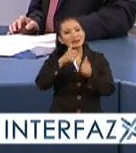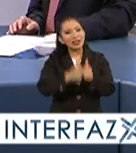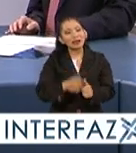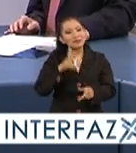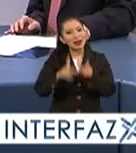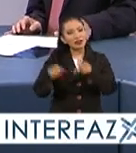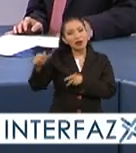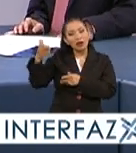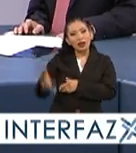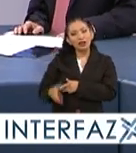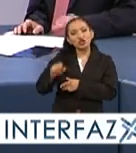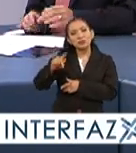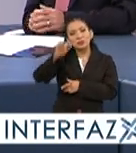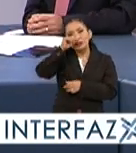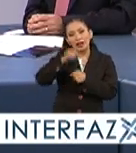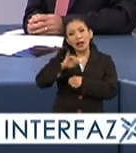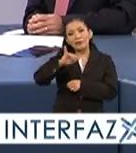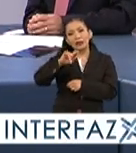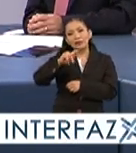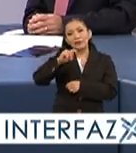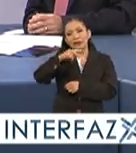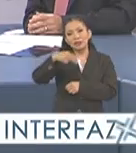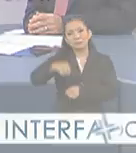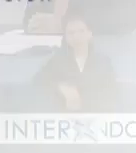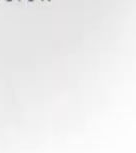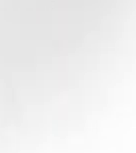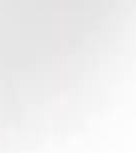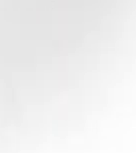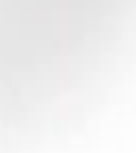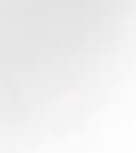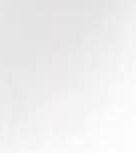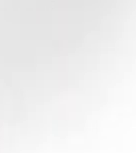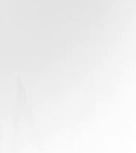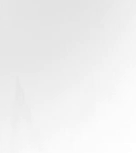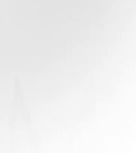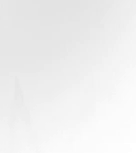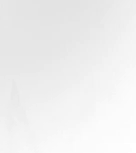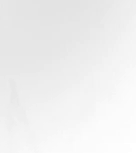vayan, platicando con el subsecretario Javier Treviño.